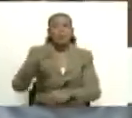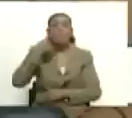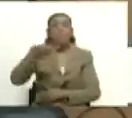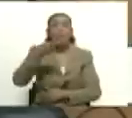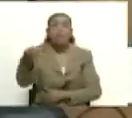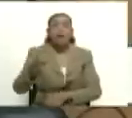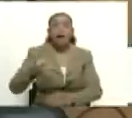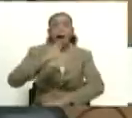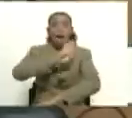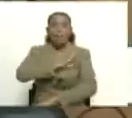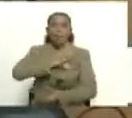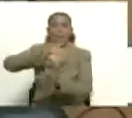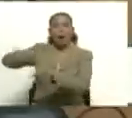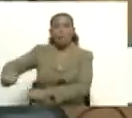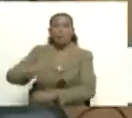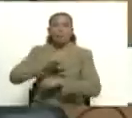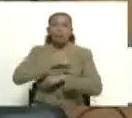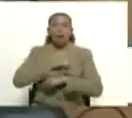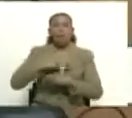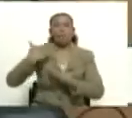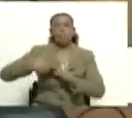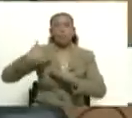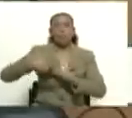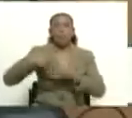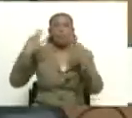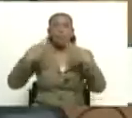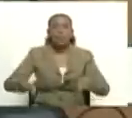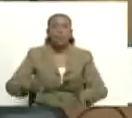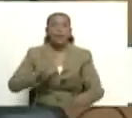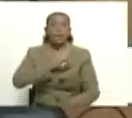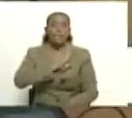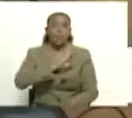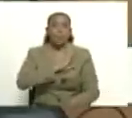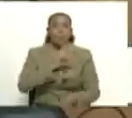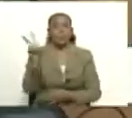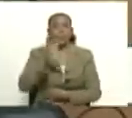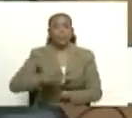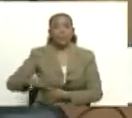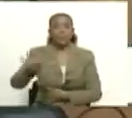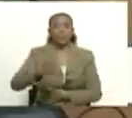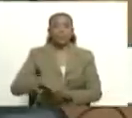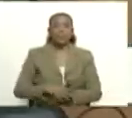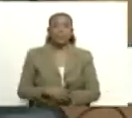y apropiarse de los recursos naturales pertenecientes al pueblo.